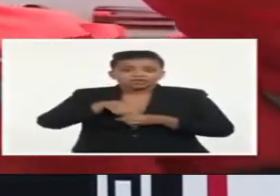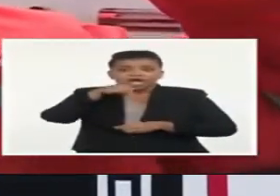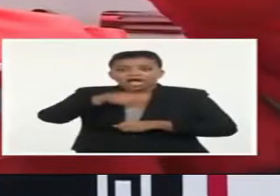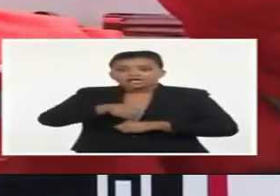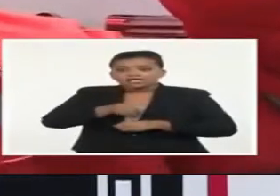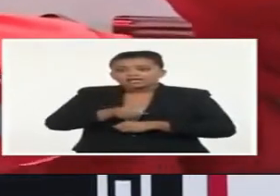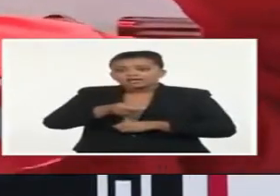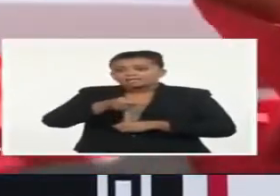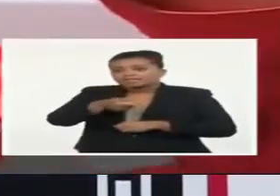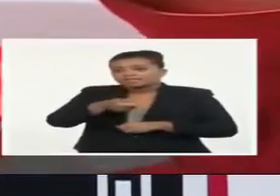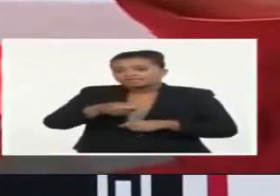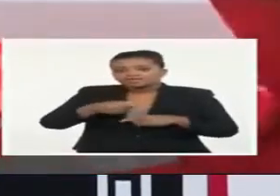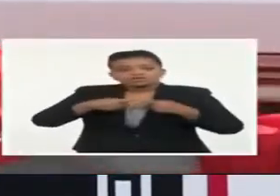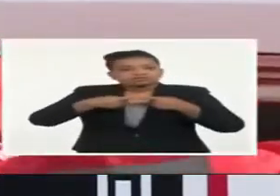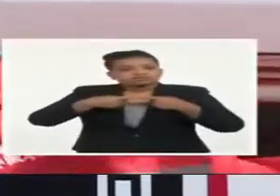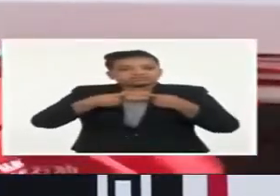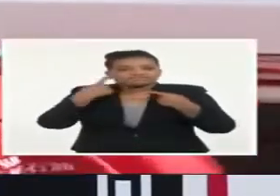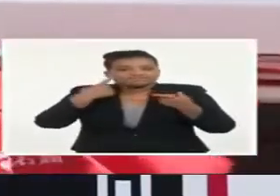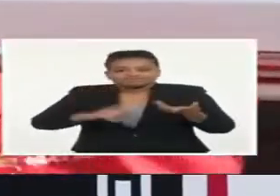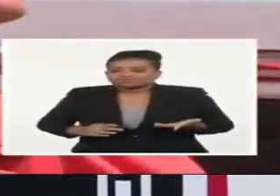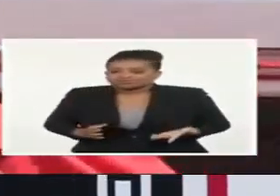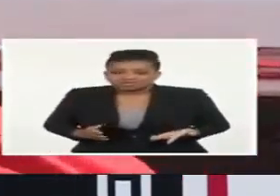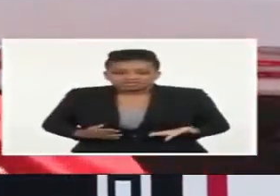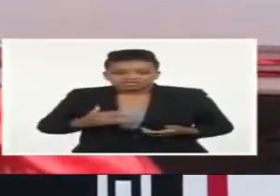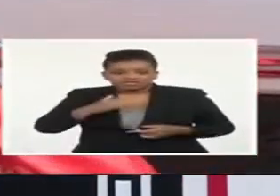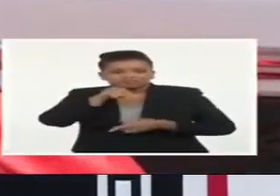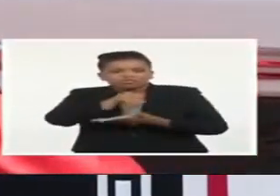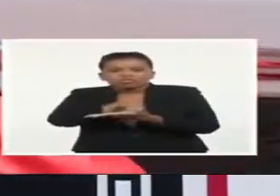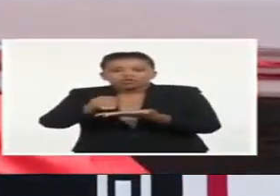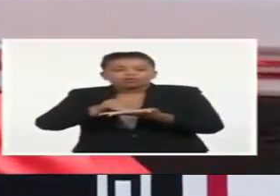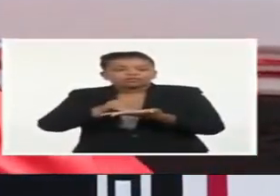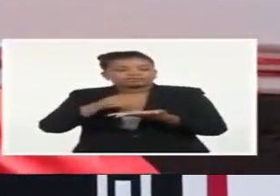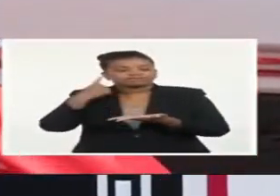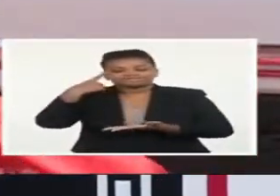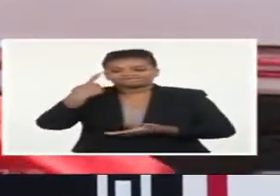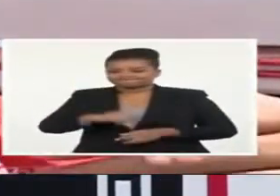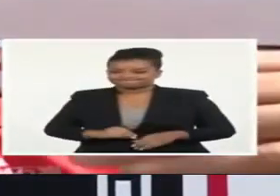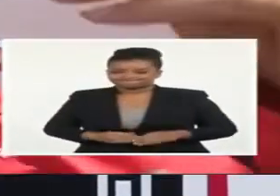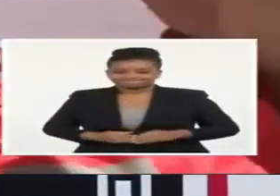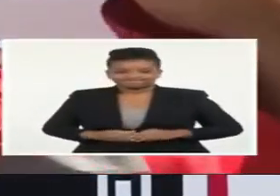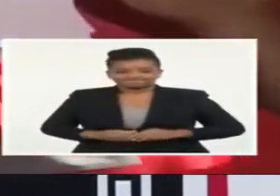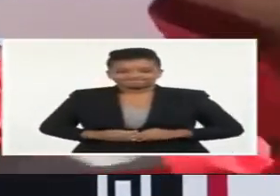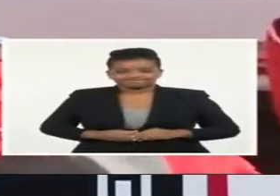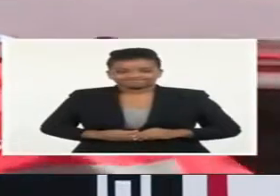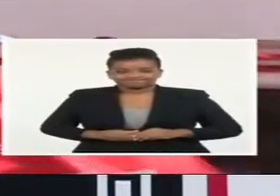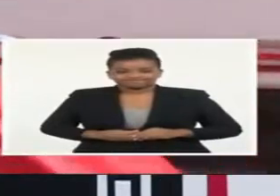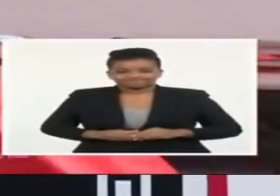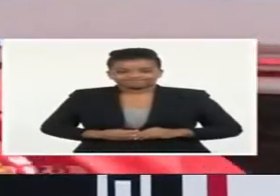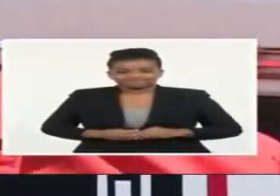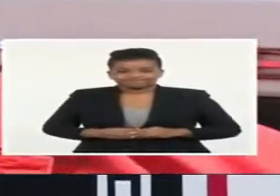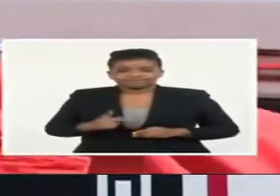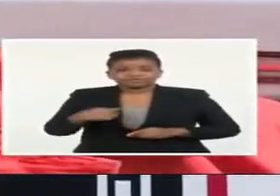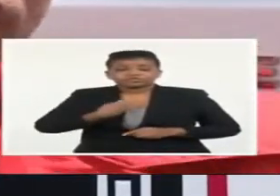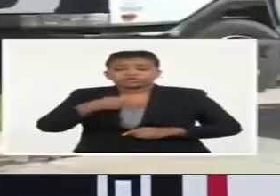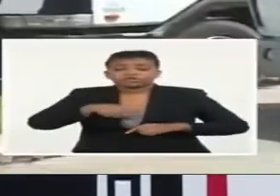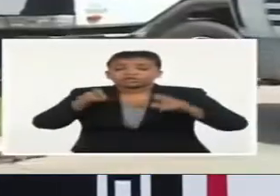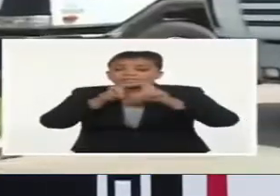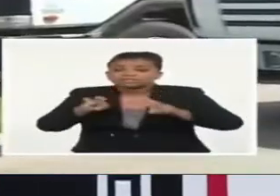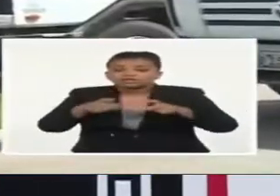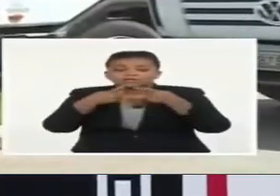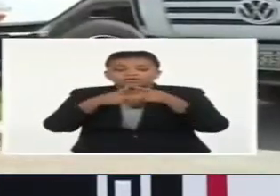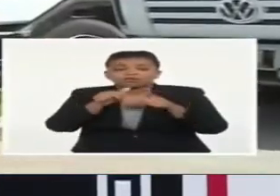tener inspección mes tras mes. Ahí tiene que ir los bomberos a